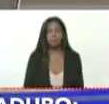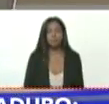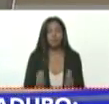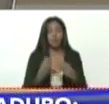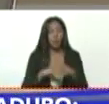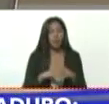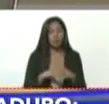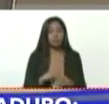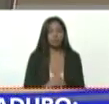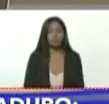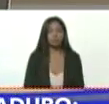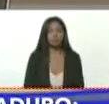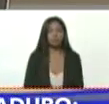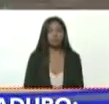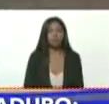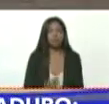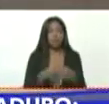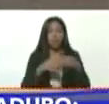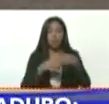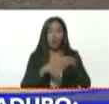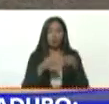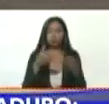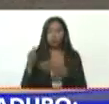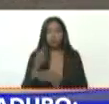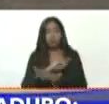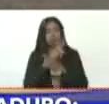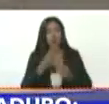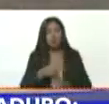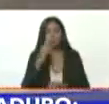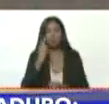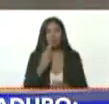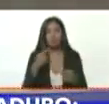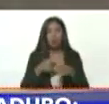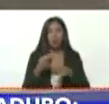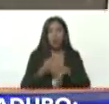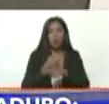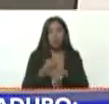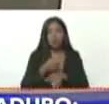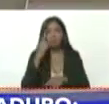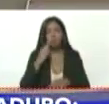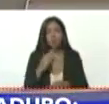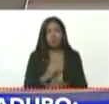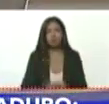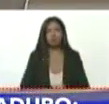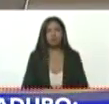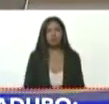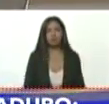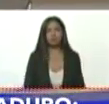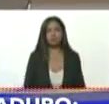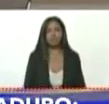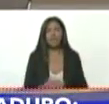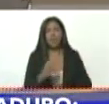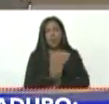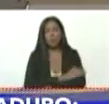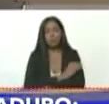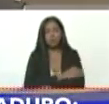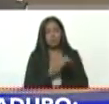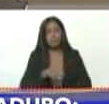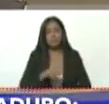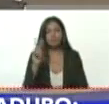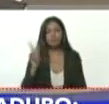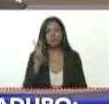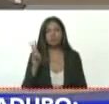Acuerdo entre las fuerzas bolivarianas, el gobierno bolivariano y la oposición